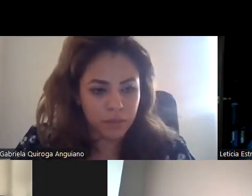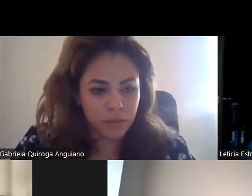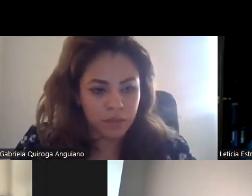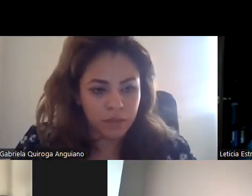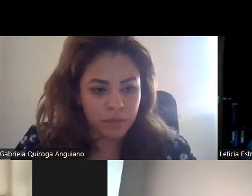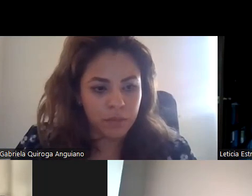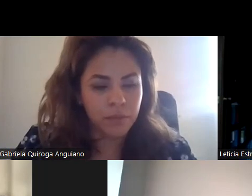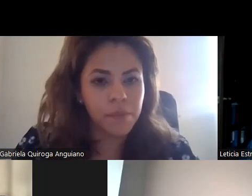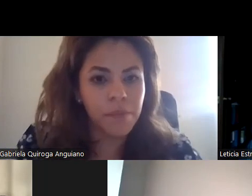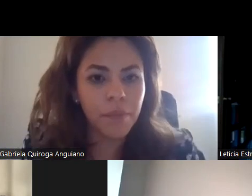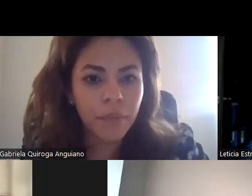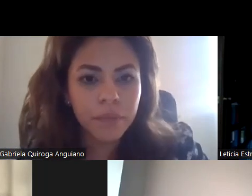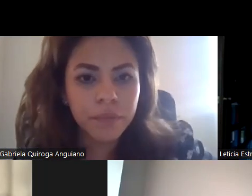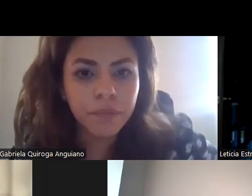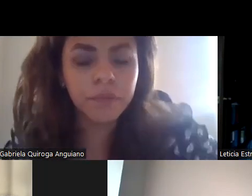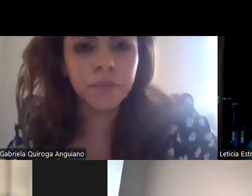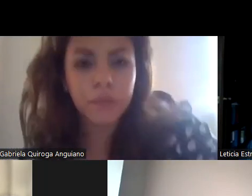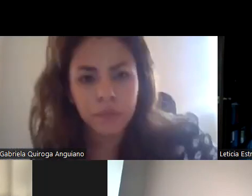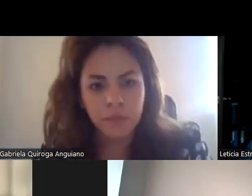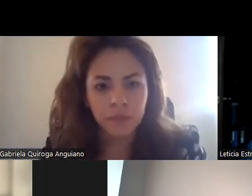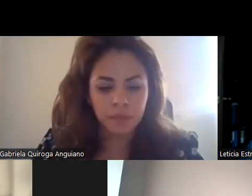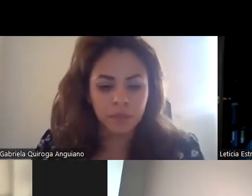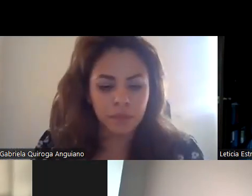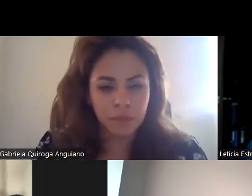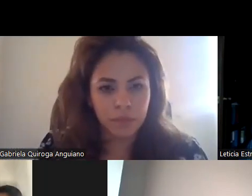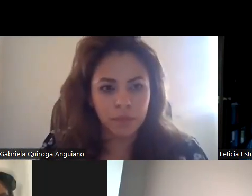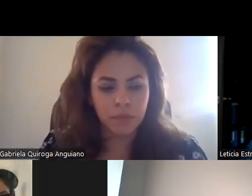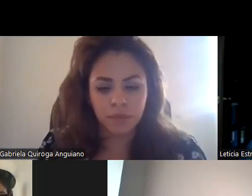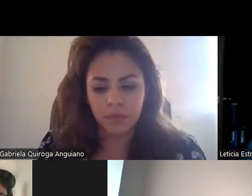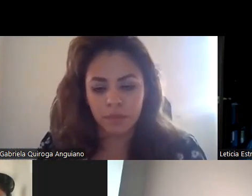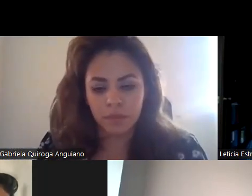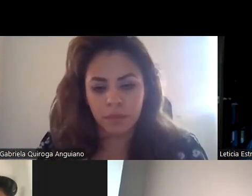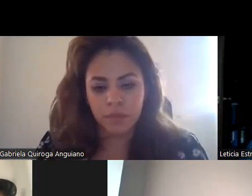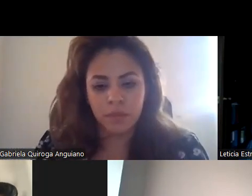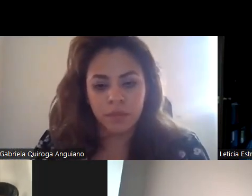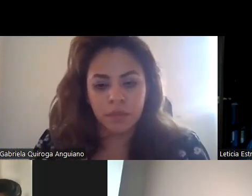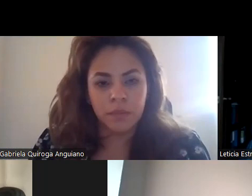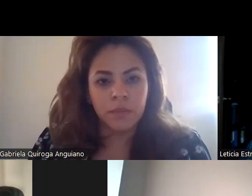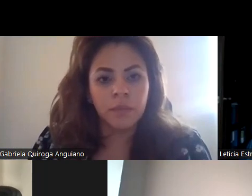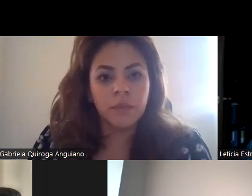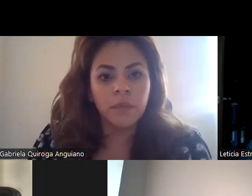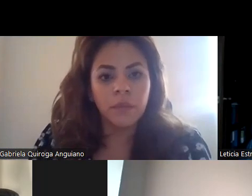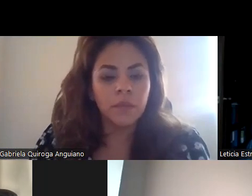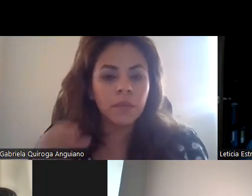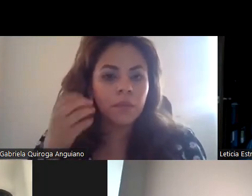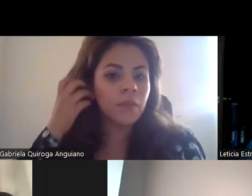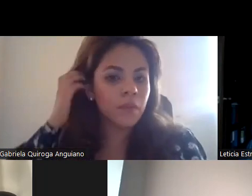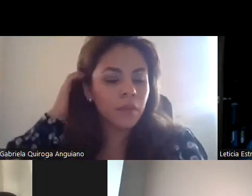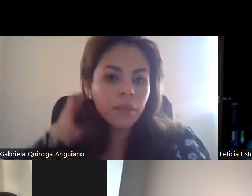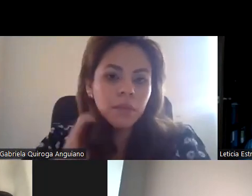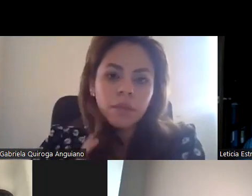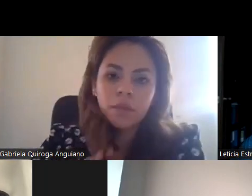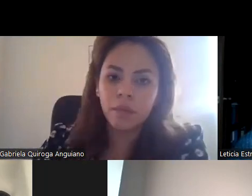quisiera ver si la secretaria pudiera someter a votación nominal el dictamen en lo general y de los artículos no